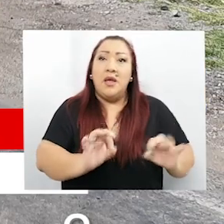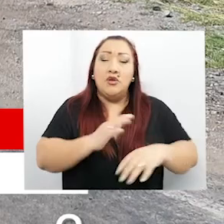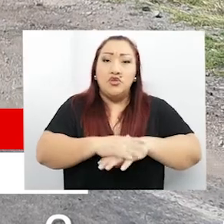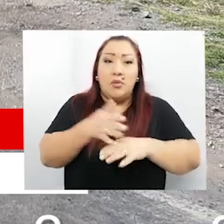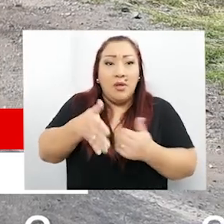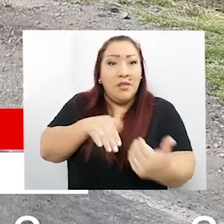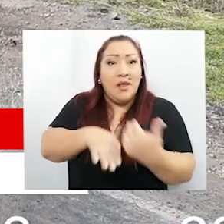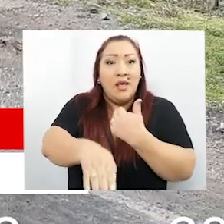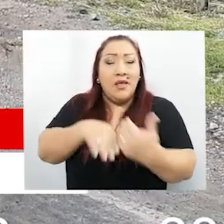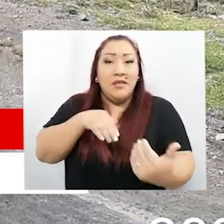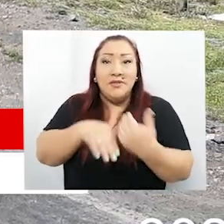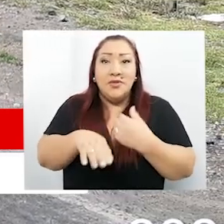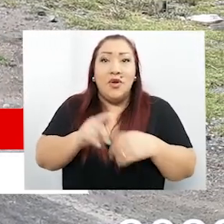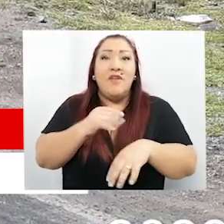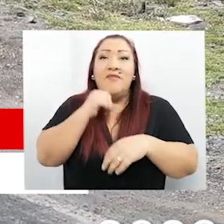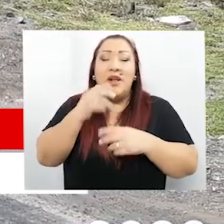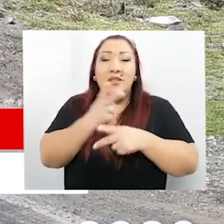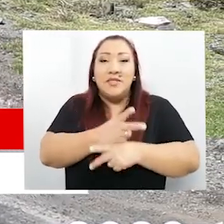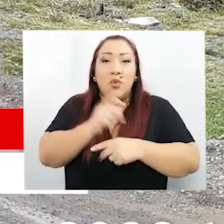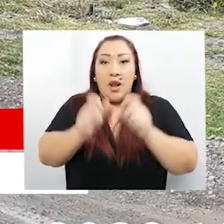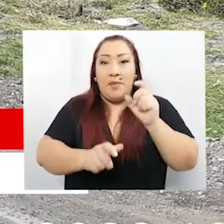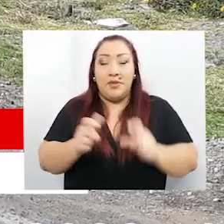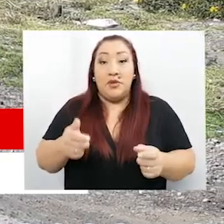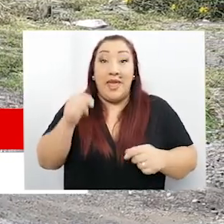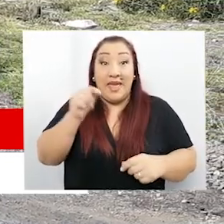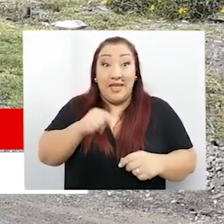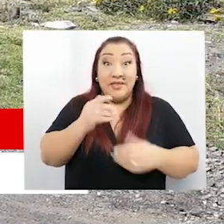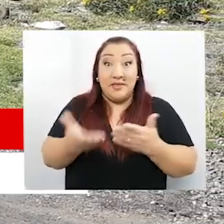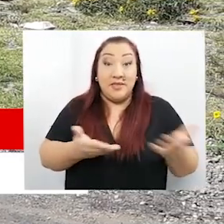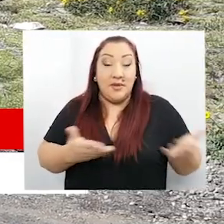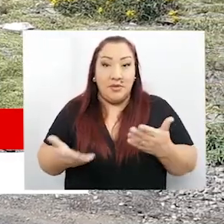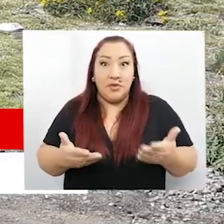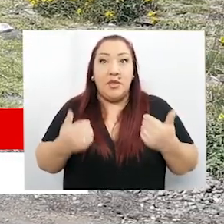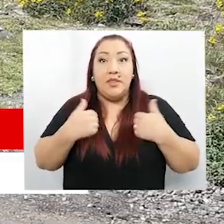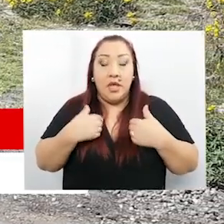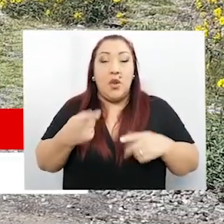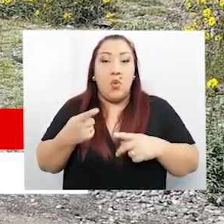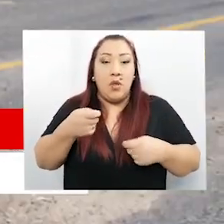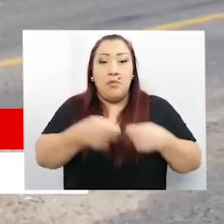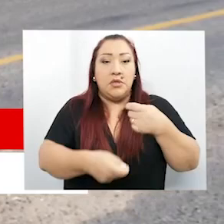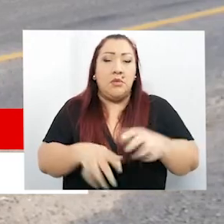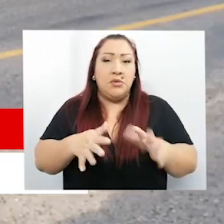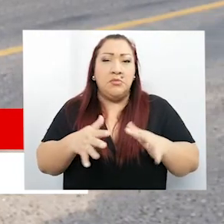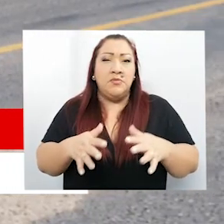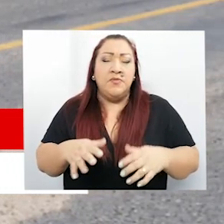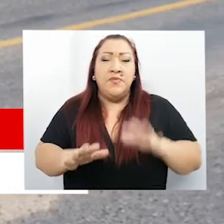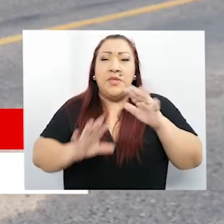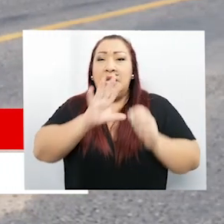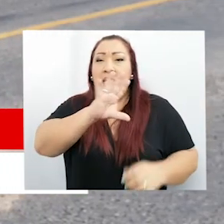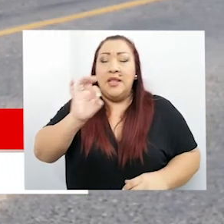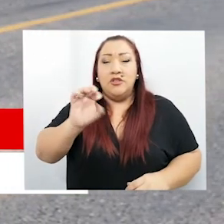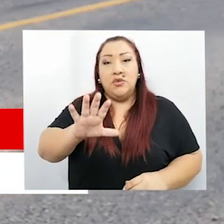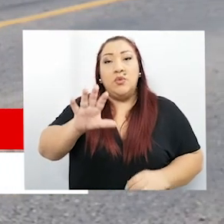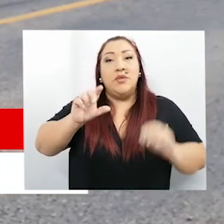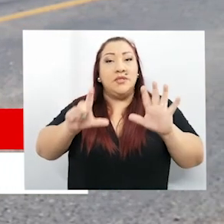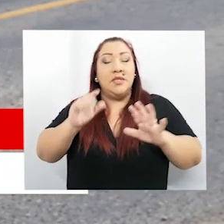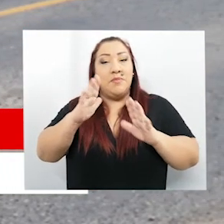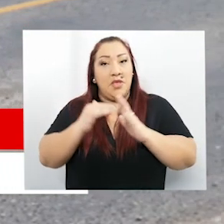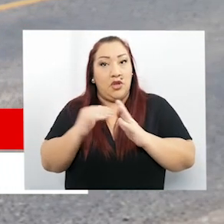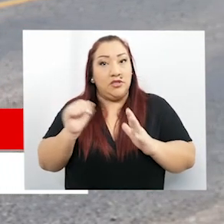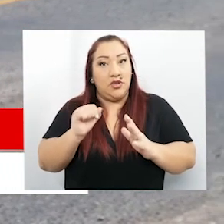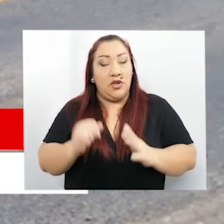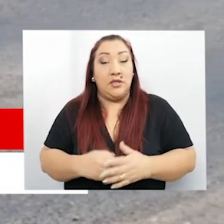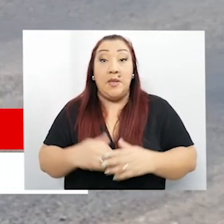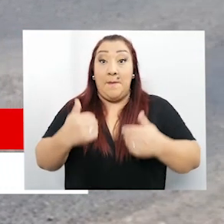riesgo el tránsito vehicular y la seguridad de los usuarios. Este servicio tiene una inversión inicial de